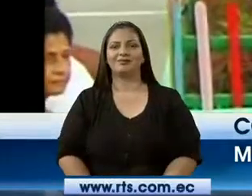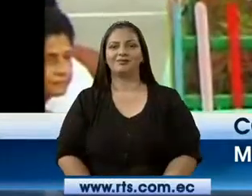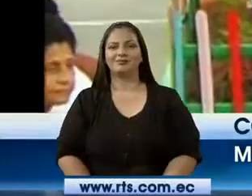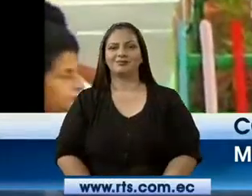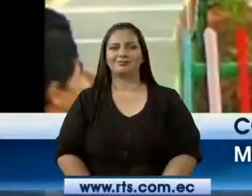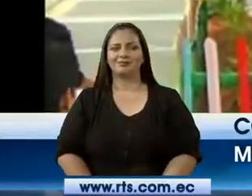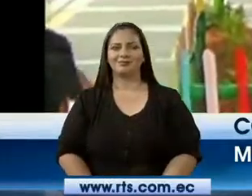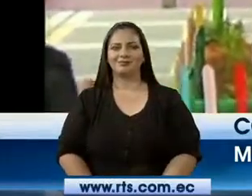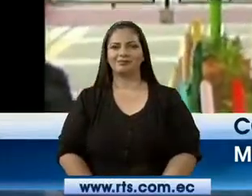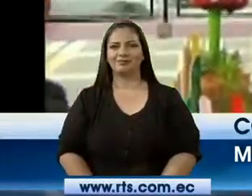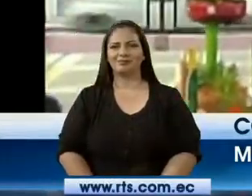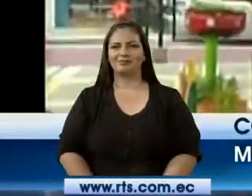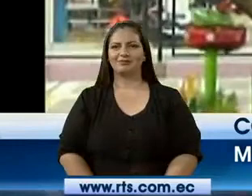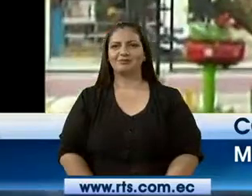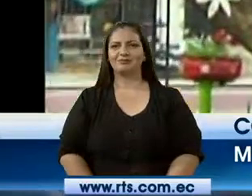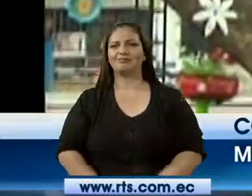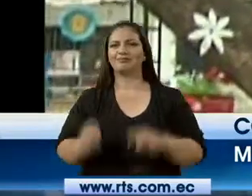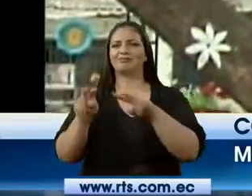podemos encontrar.